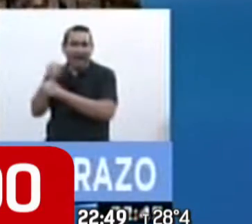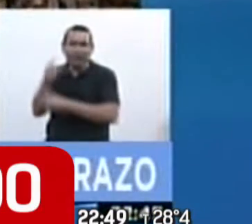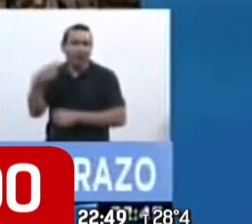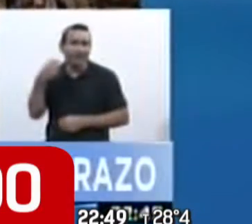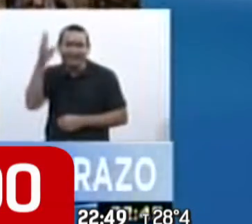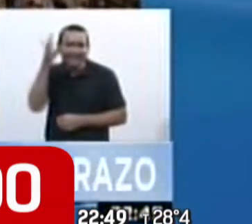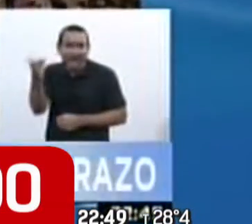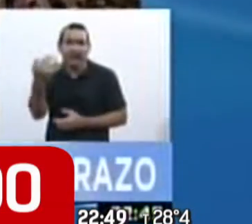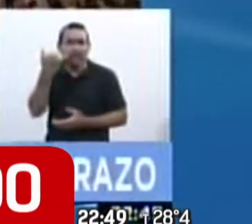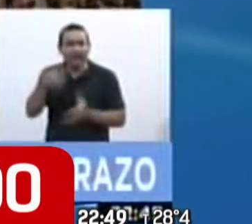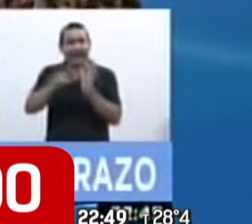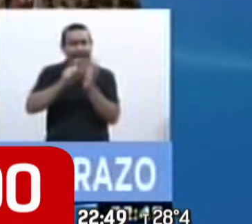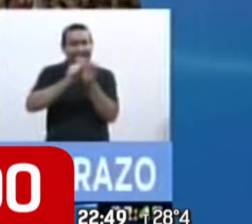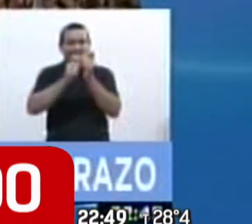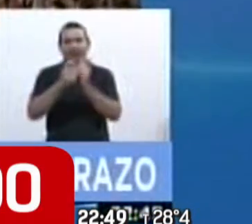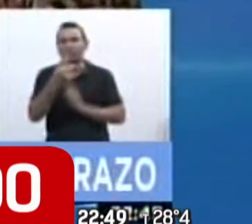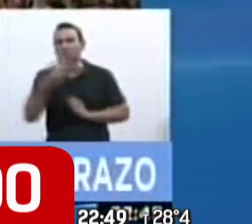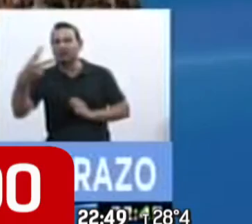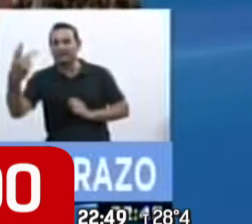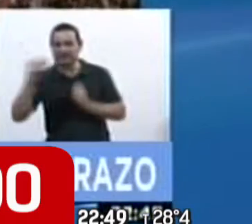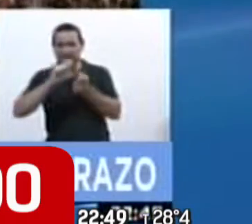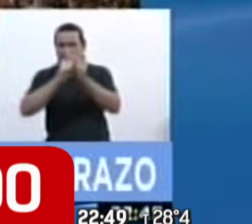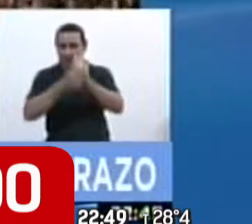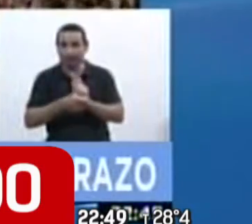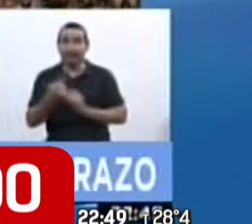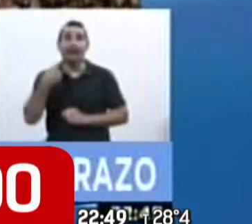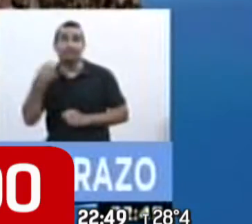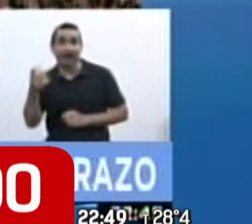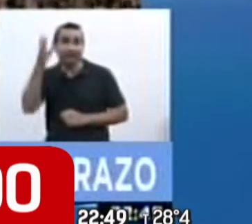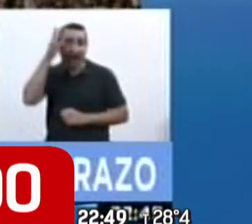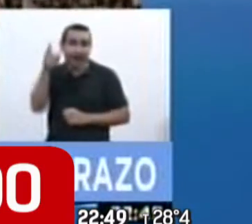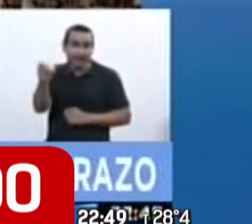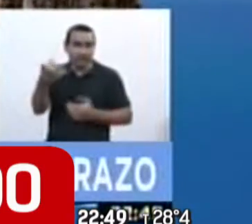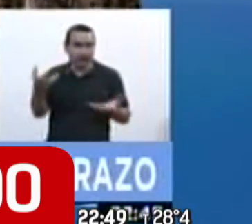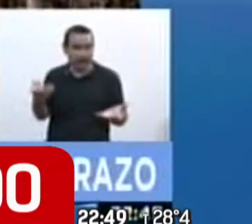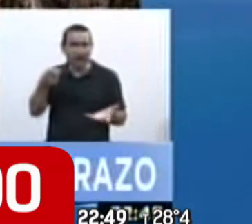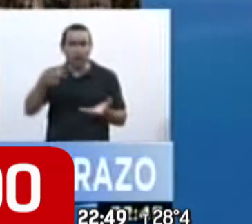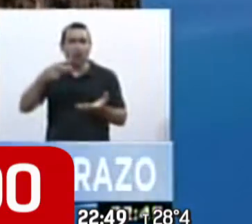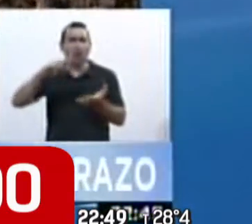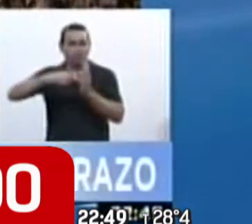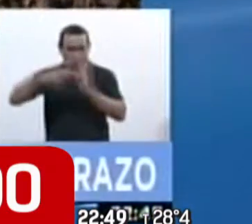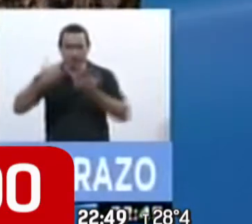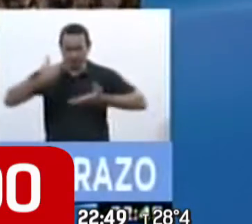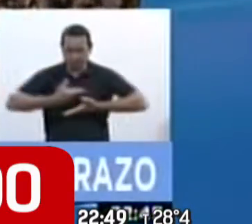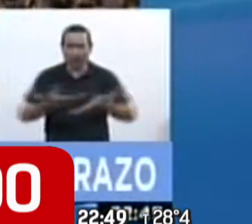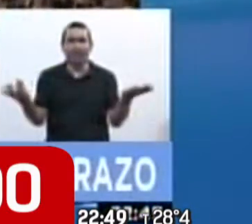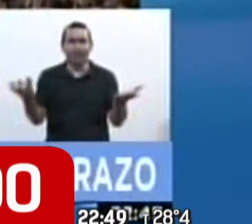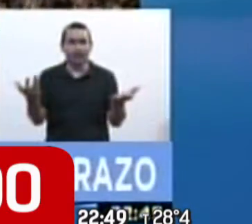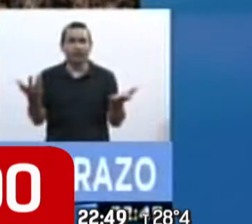sido reformada 2 o 3 veces. Si en España, en Italia, lo pusieron al problema sobre la mesa, ¿por qué